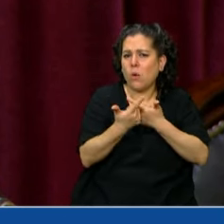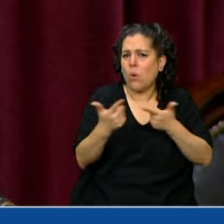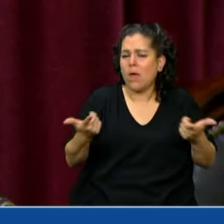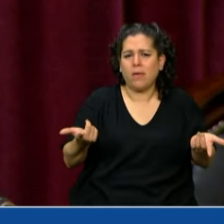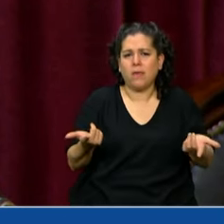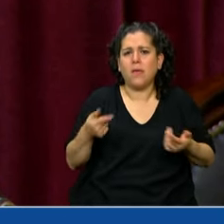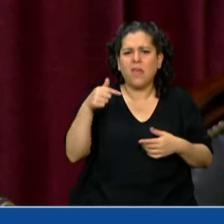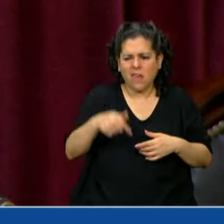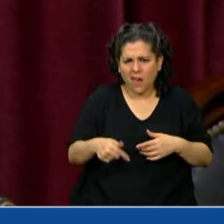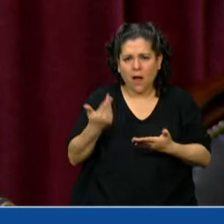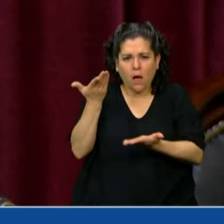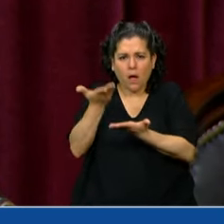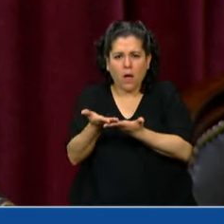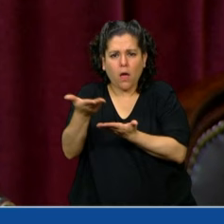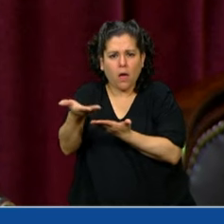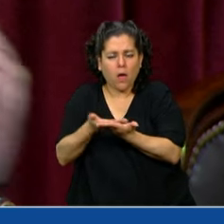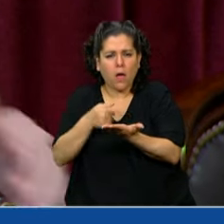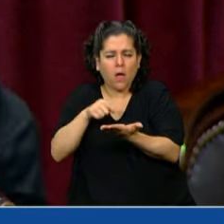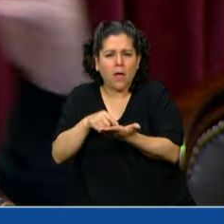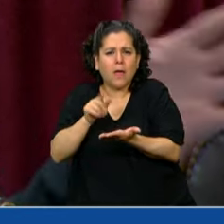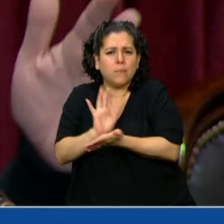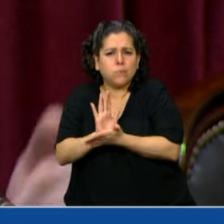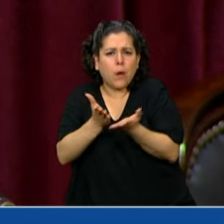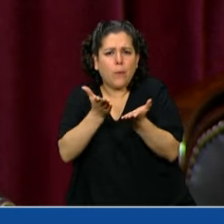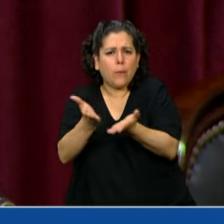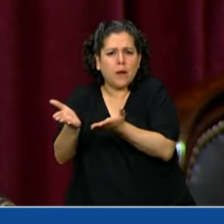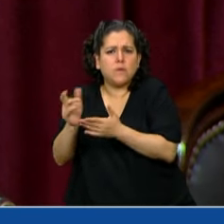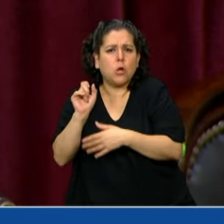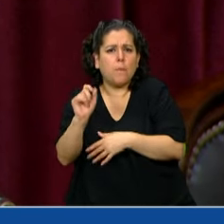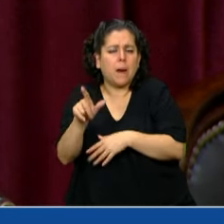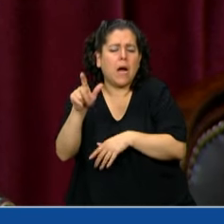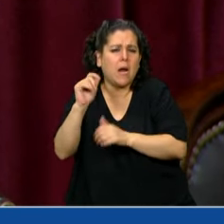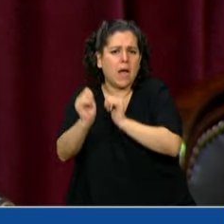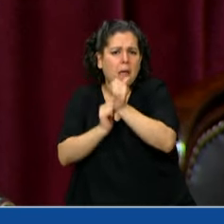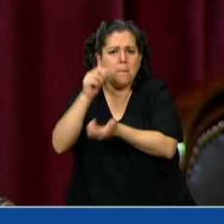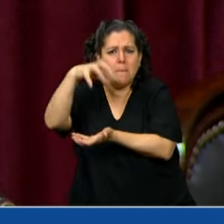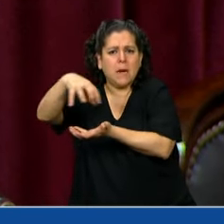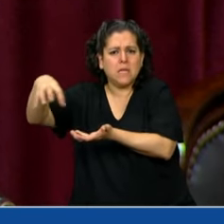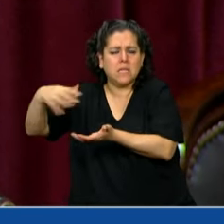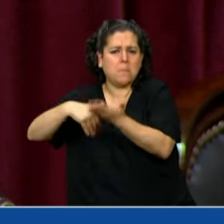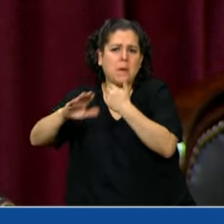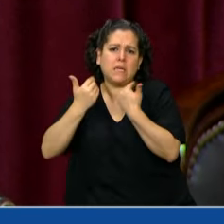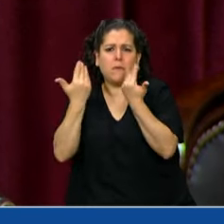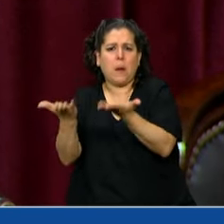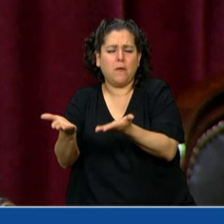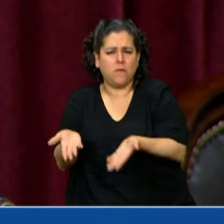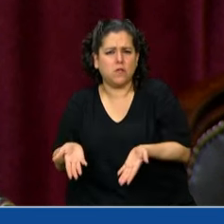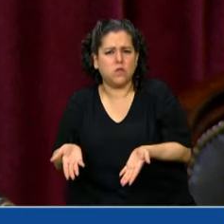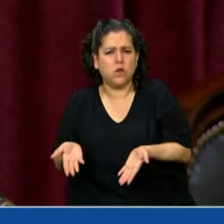traen a votar un proyecto que no es más que el beneficio para las grandes empresas